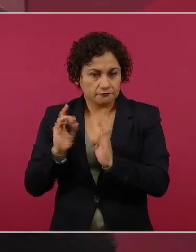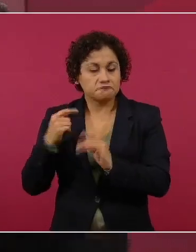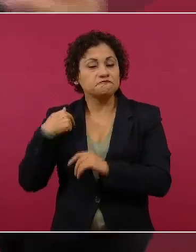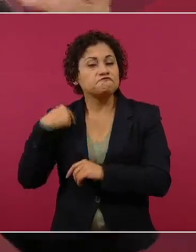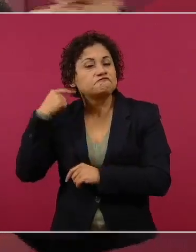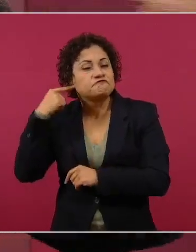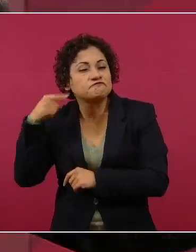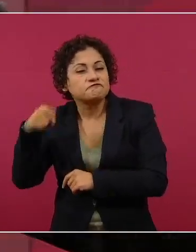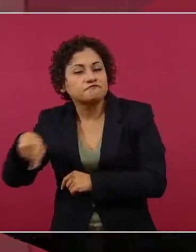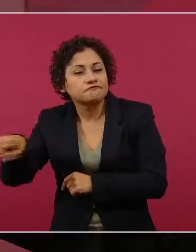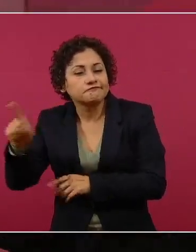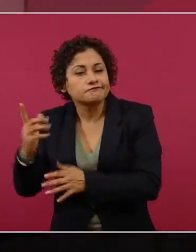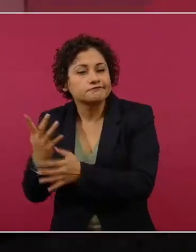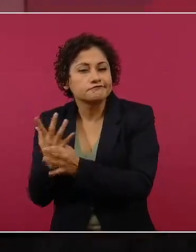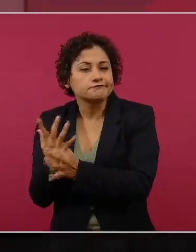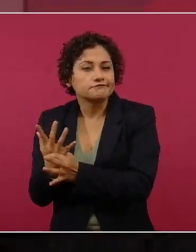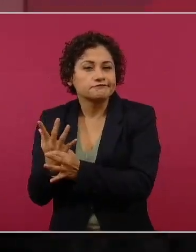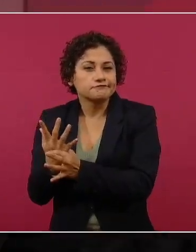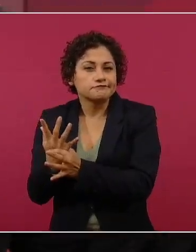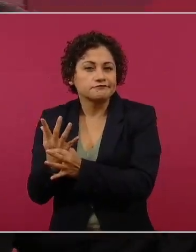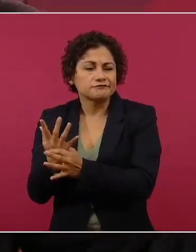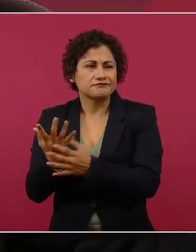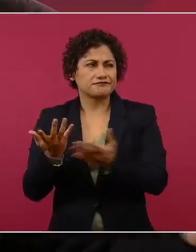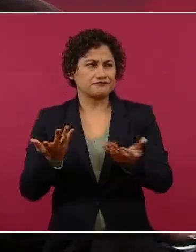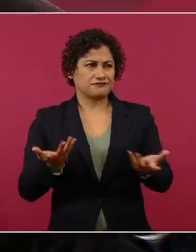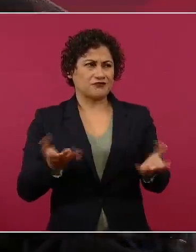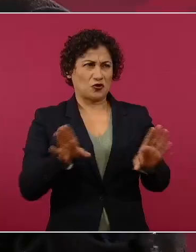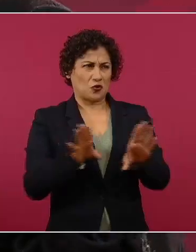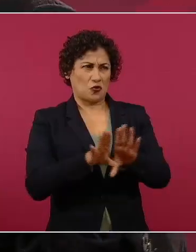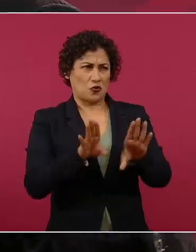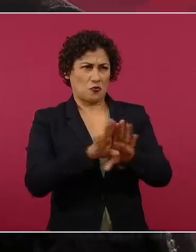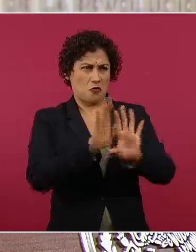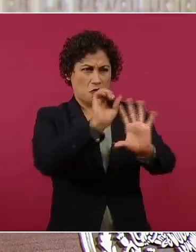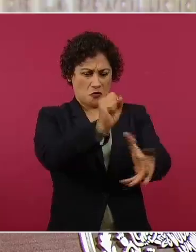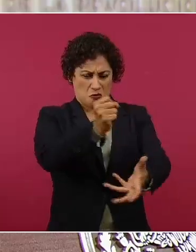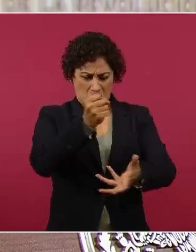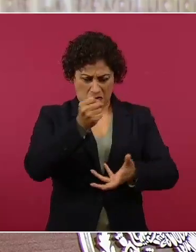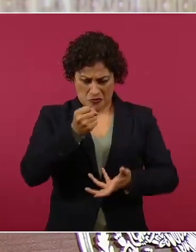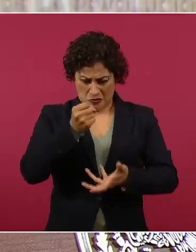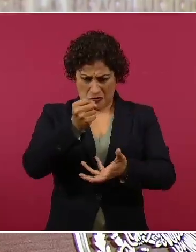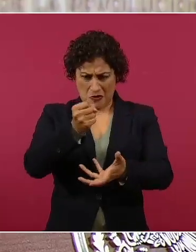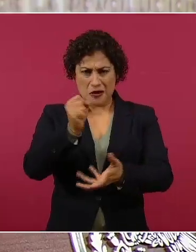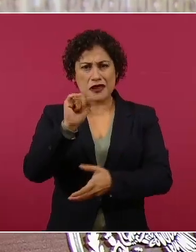de que cómo se iban a quedar sin presupuesto en el INE.